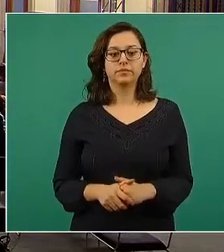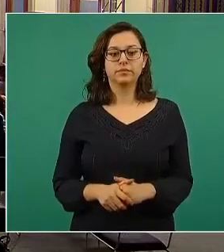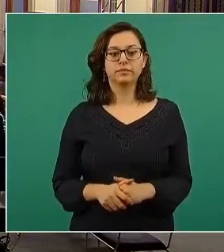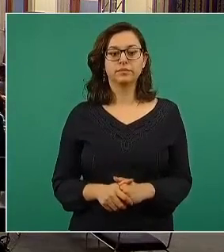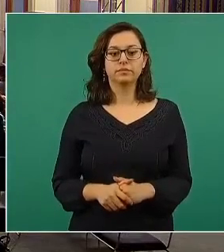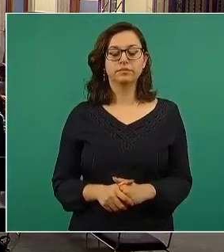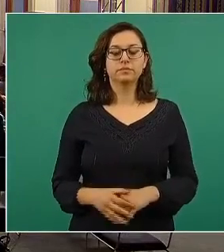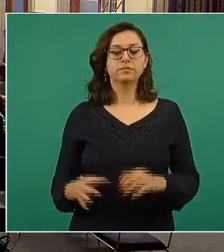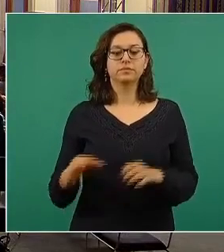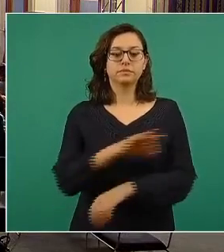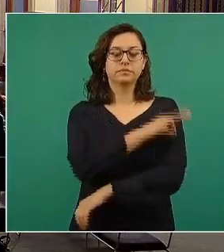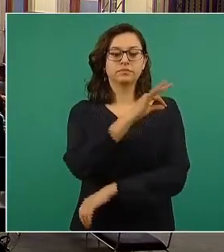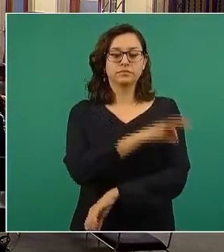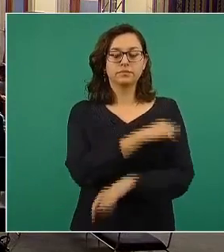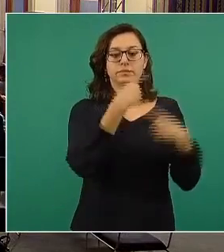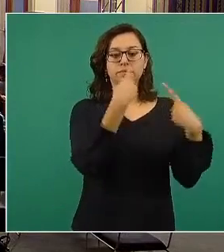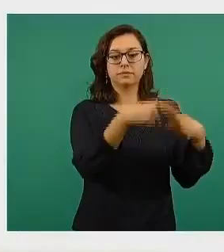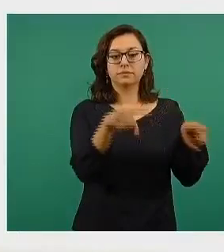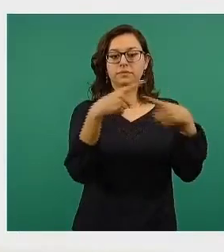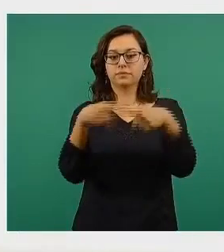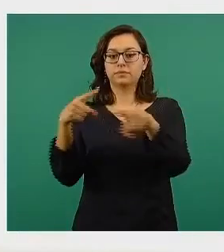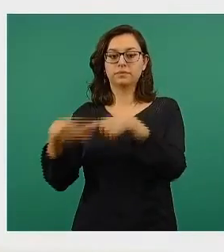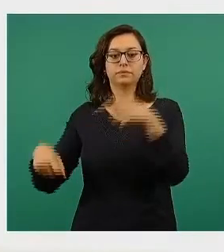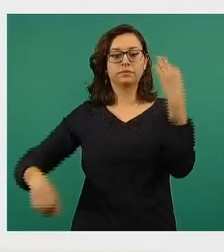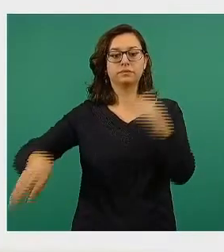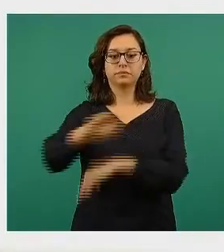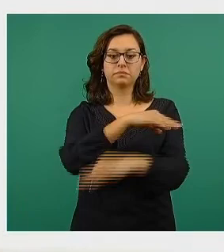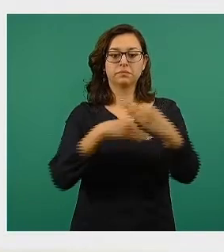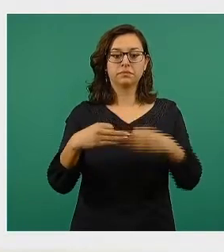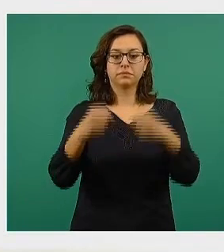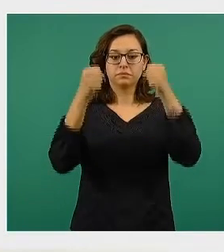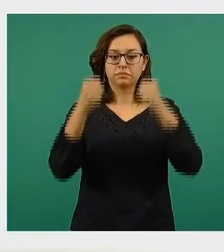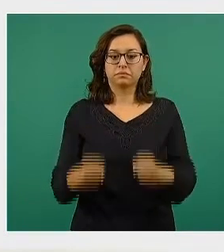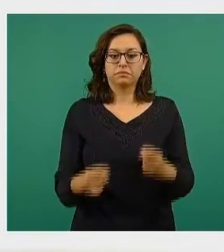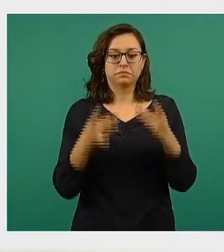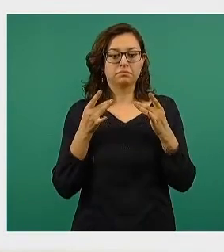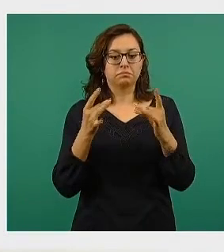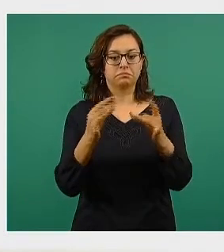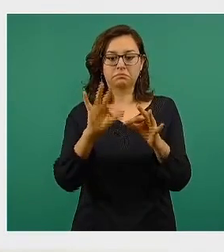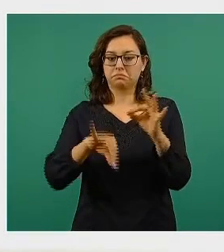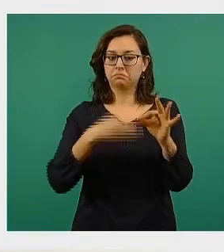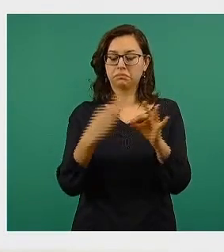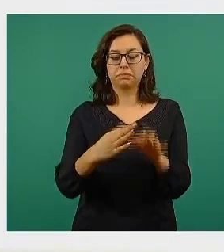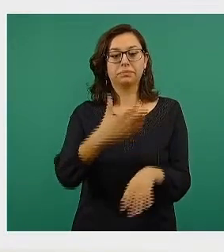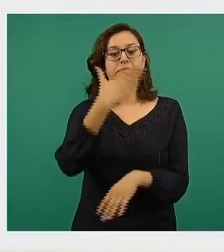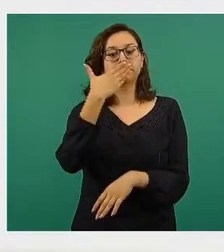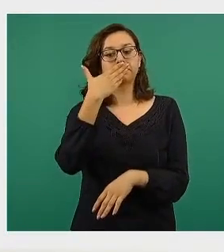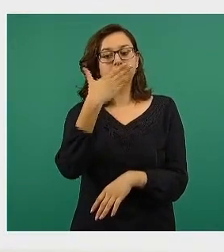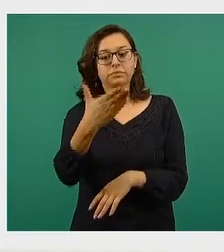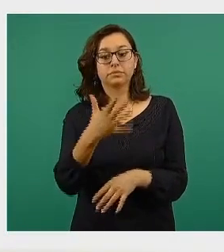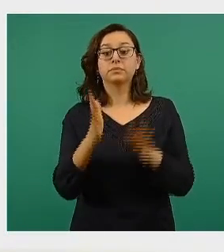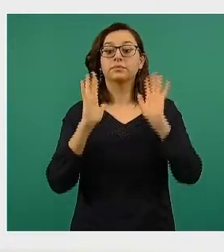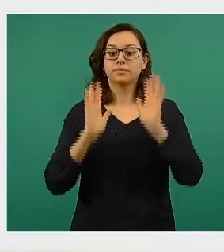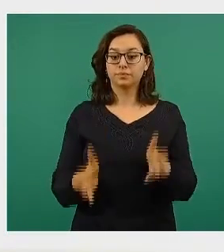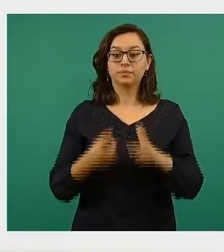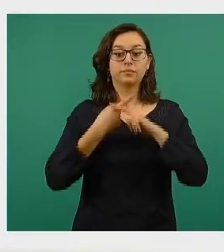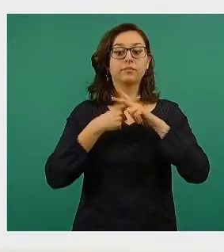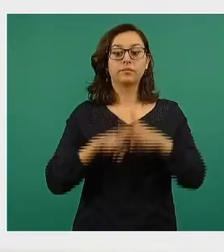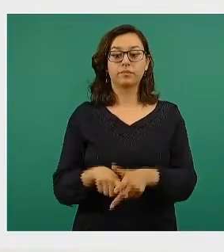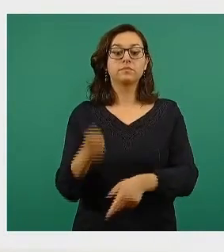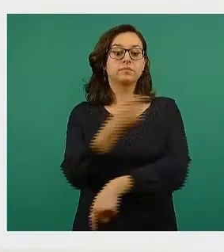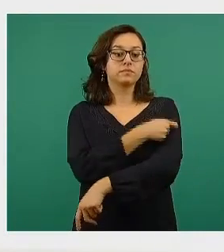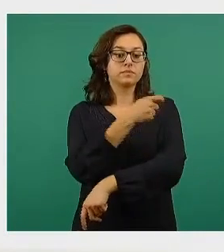Distintos tipos de vacuna, todas ellas seguras, de calidad y eficaces, ya conocidas, están en uso. Se programa su uso de acuerdo a